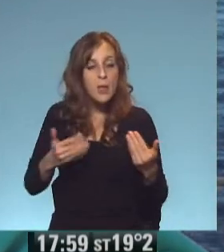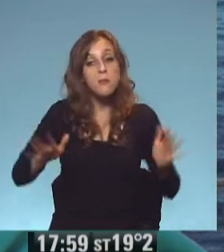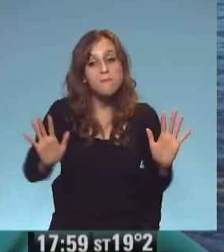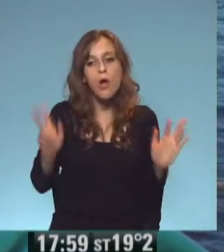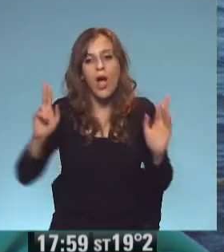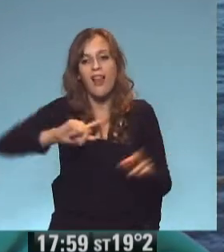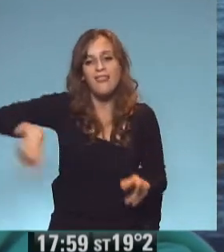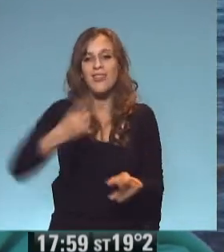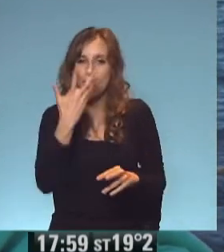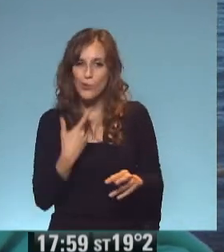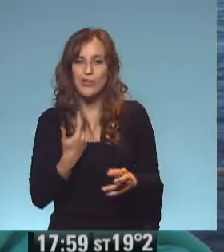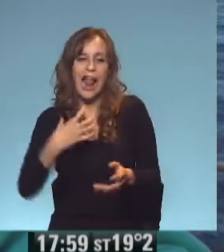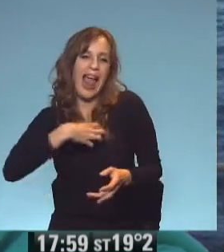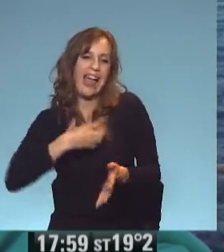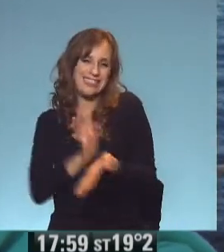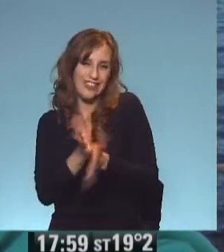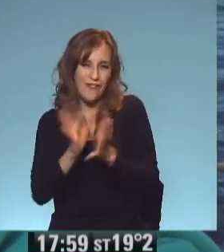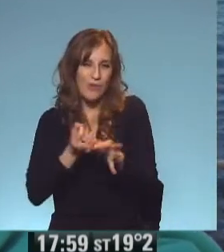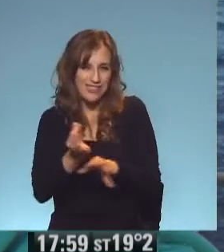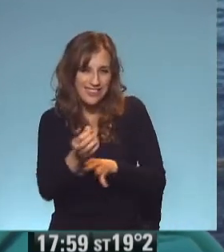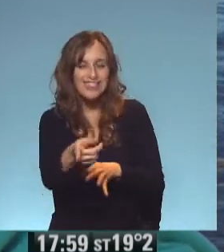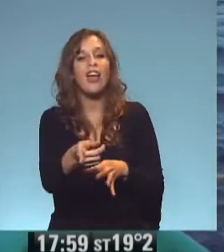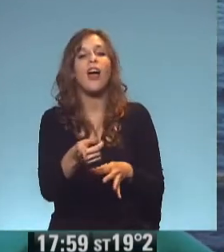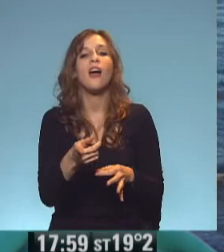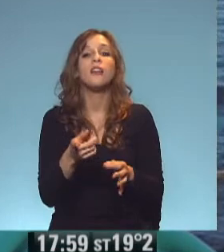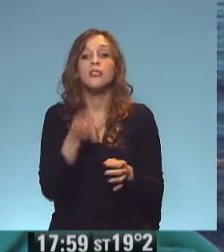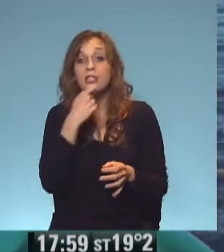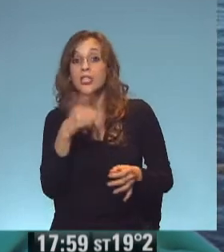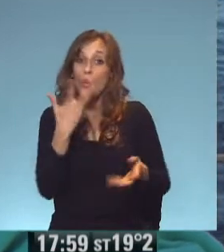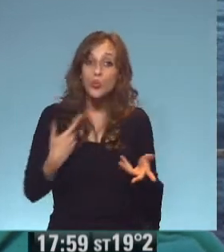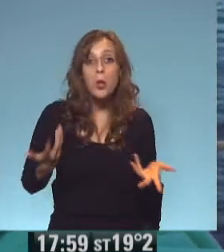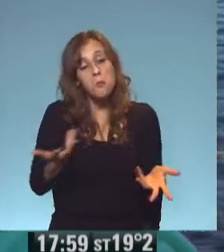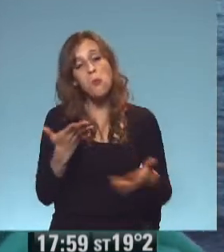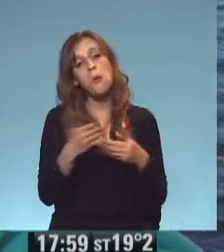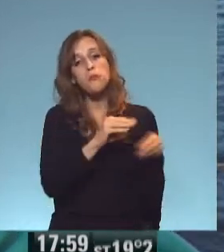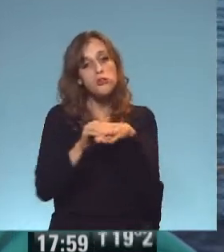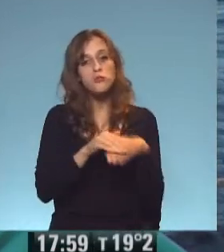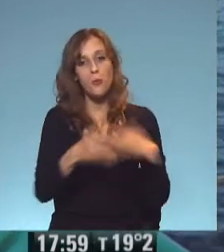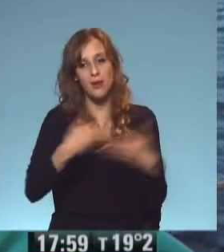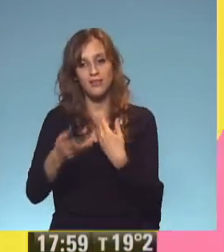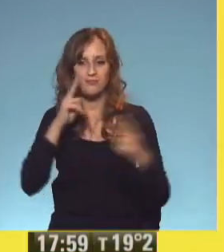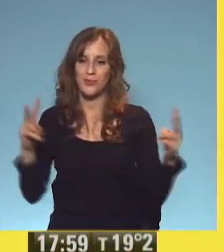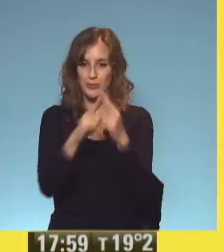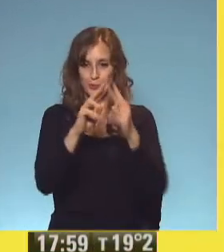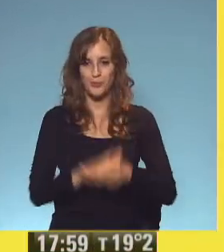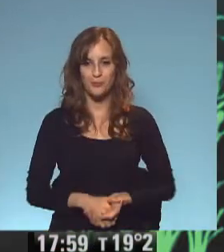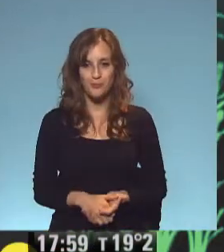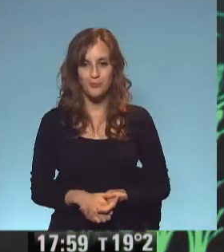instrucciones de buceo. No se olviden de comentar y si les gustó, compartirlo con sus amigos y sus amigas. ¡Nos vemos!